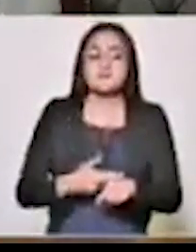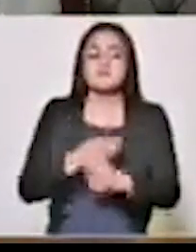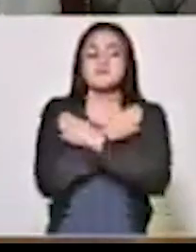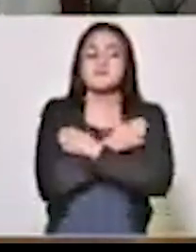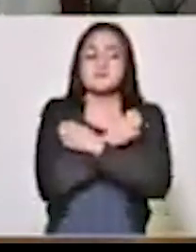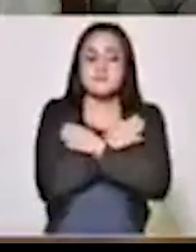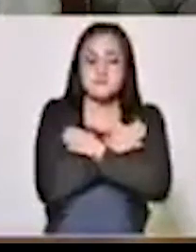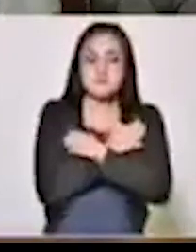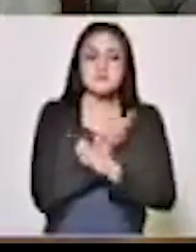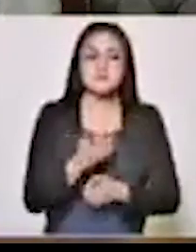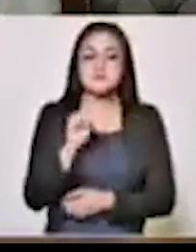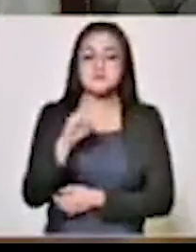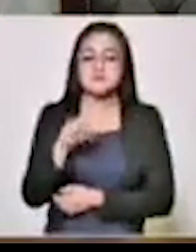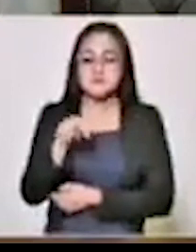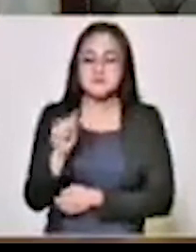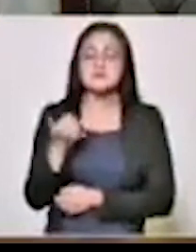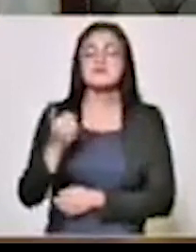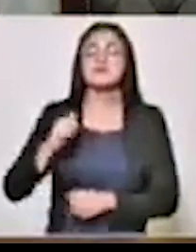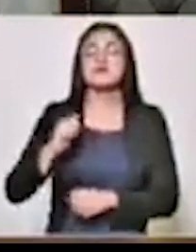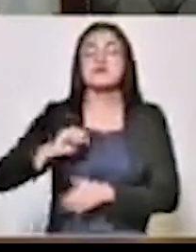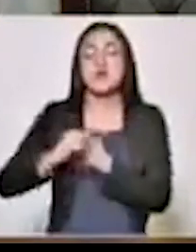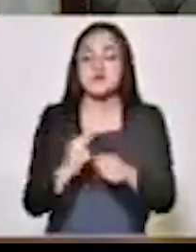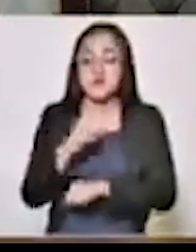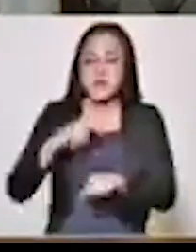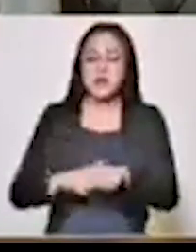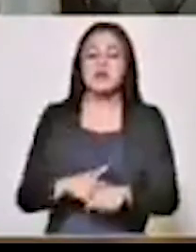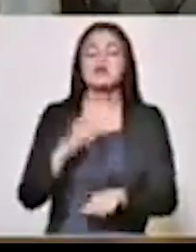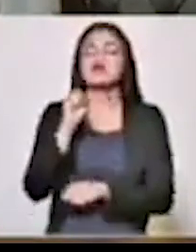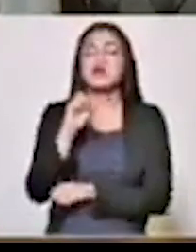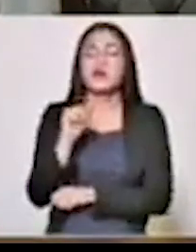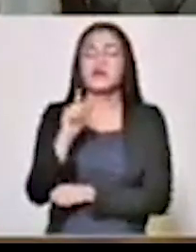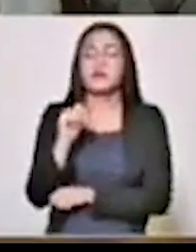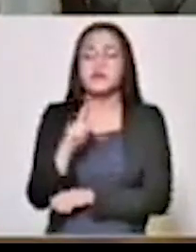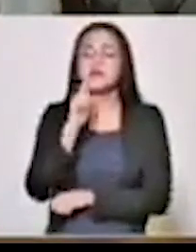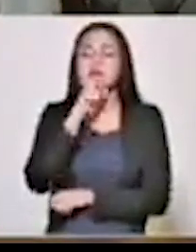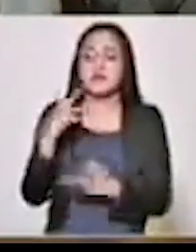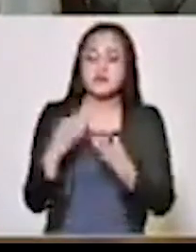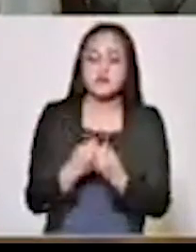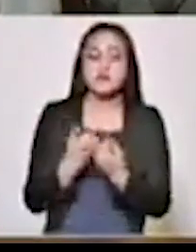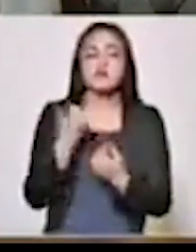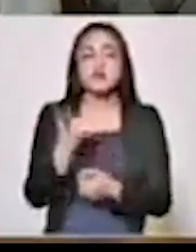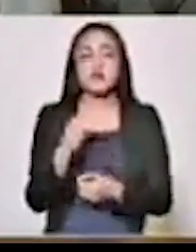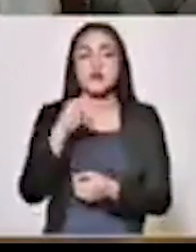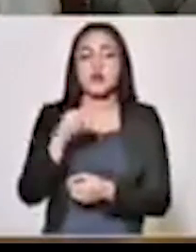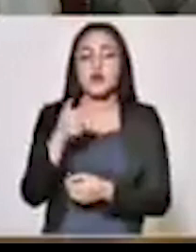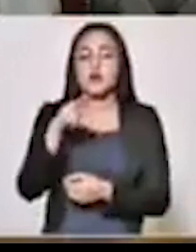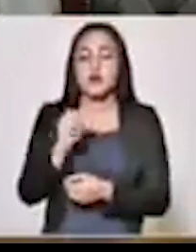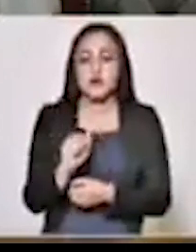de Educación, SEDENA, Guardia Nacional, estuvo SOAPAP también con nosotros y